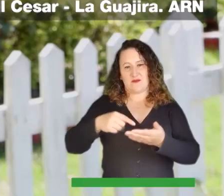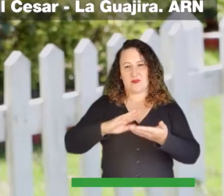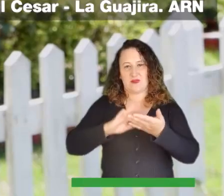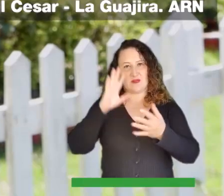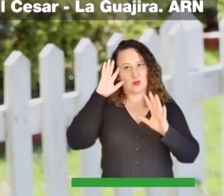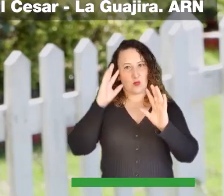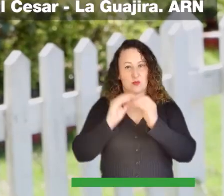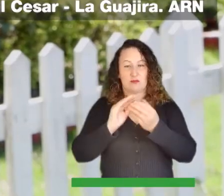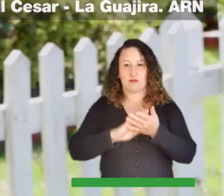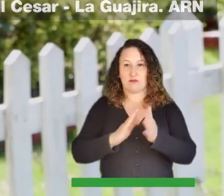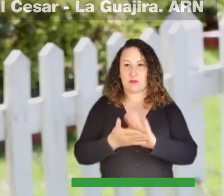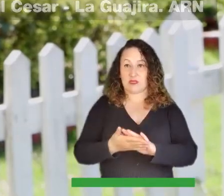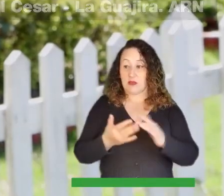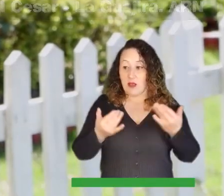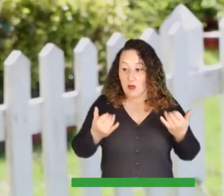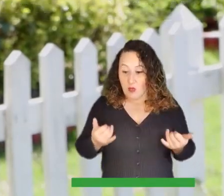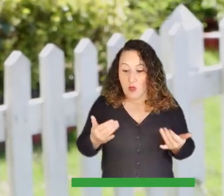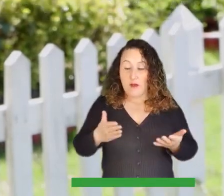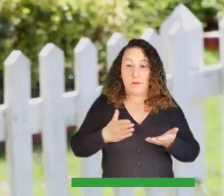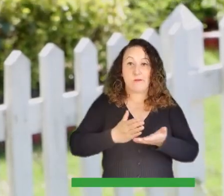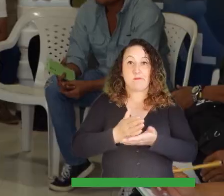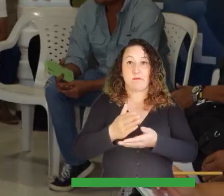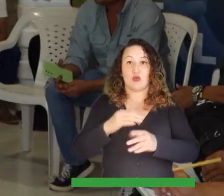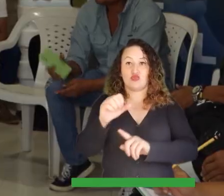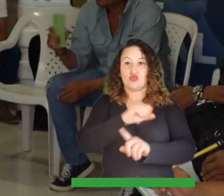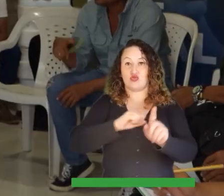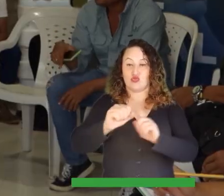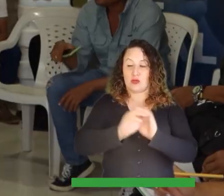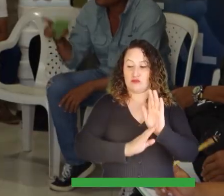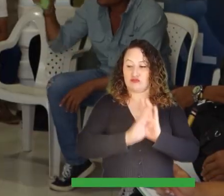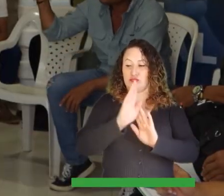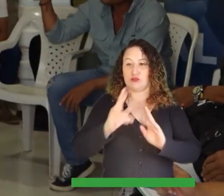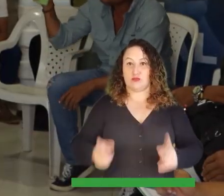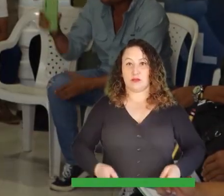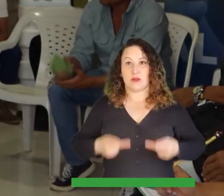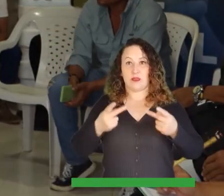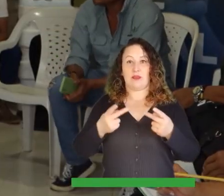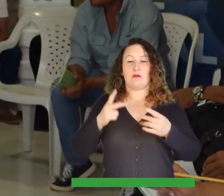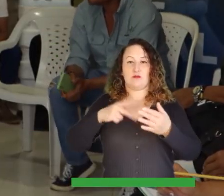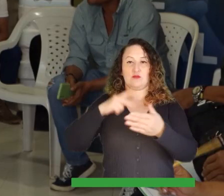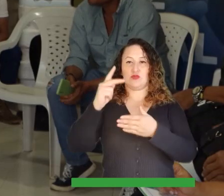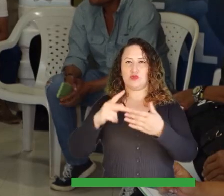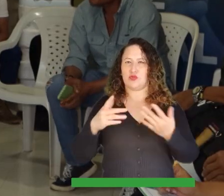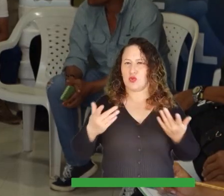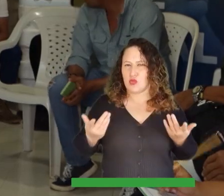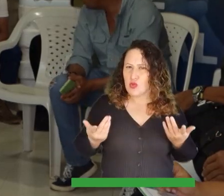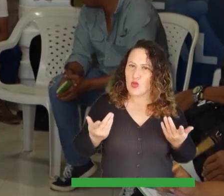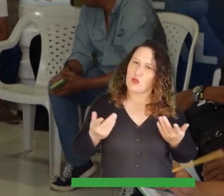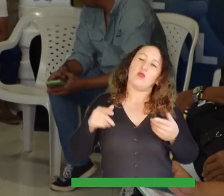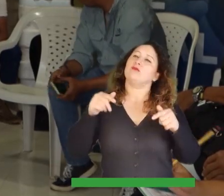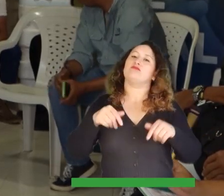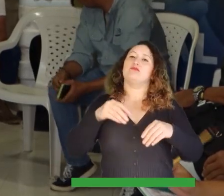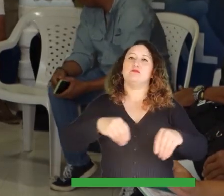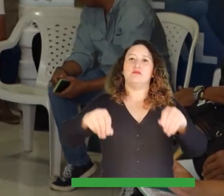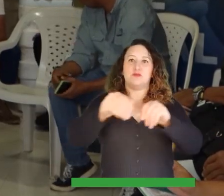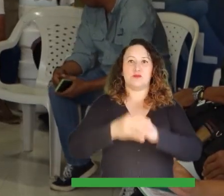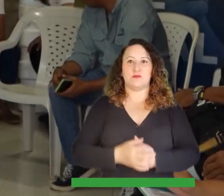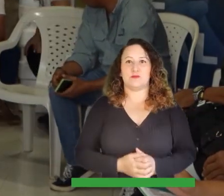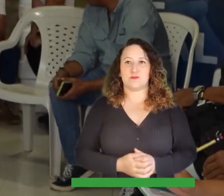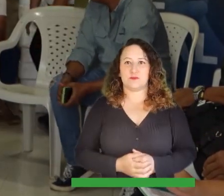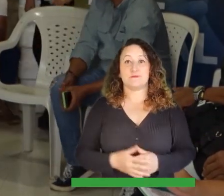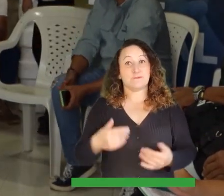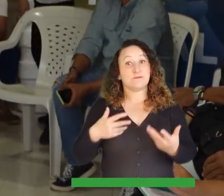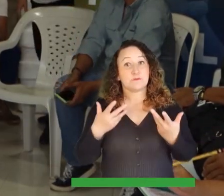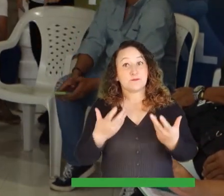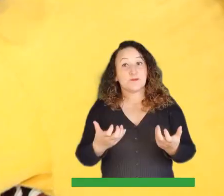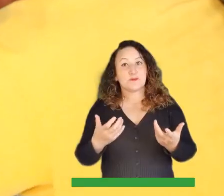que están haciendo su desarrollo social, su vida, su proyecto de vida, lo están haciendo en este territorio. Lo que queremos es que